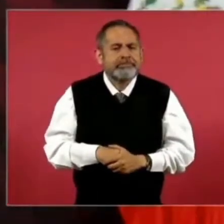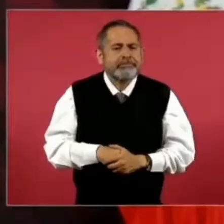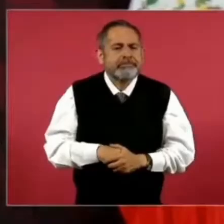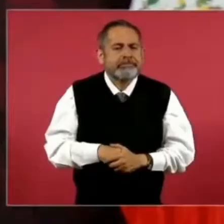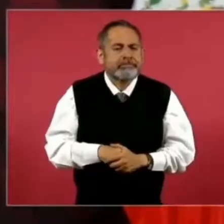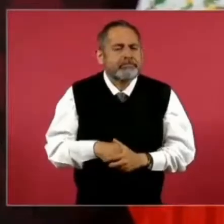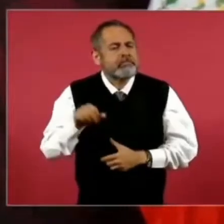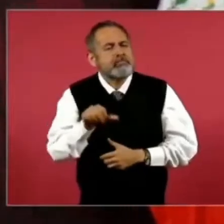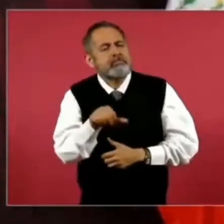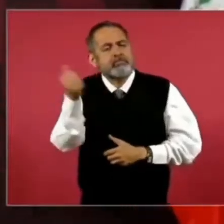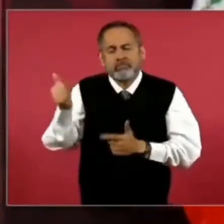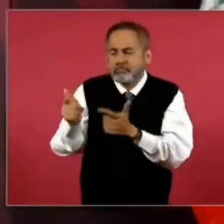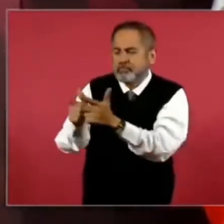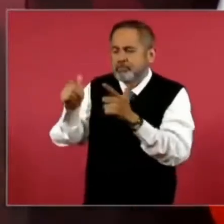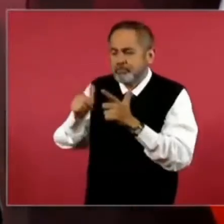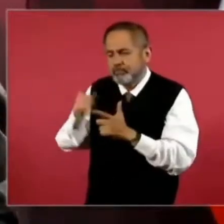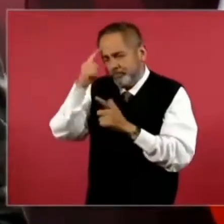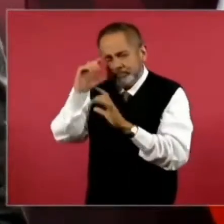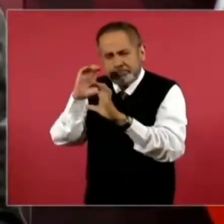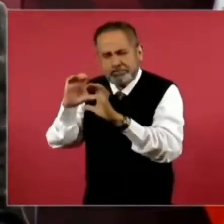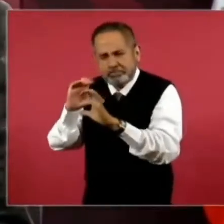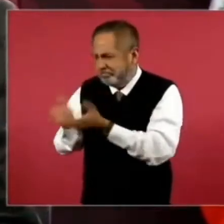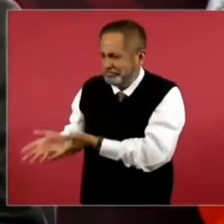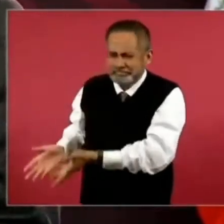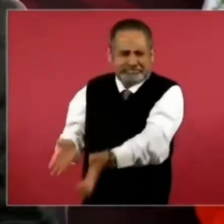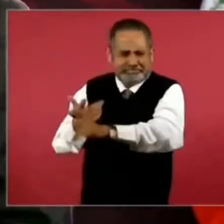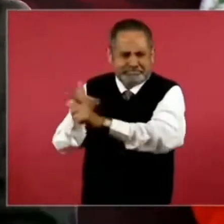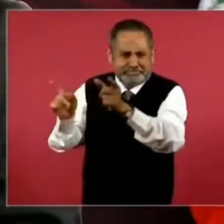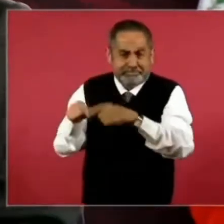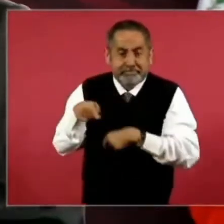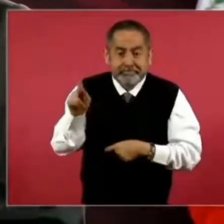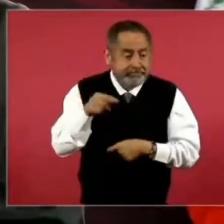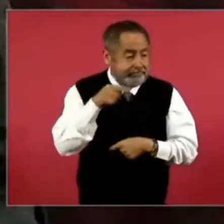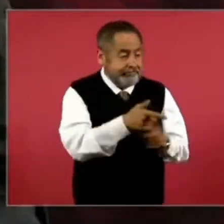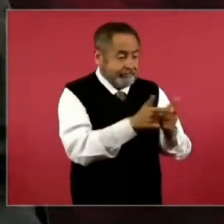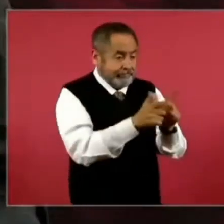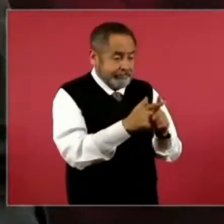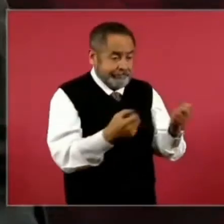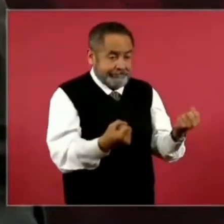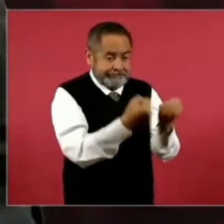que toquen sin parar día y noche.